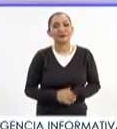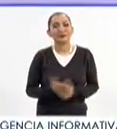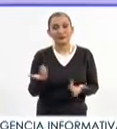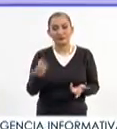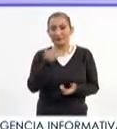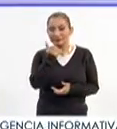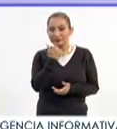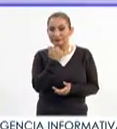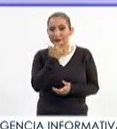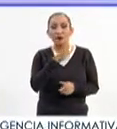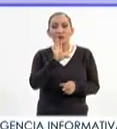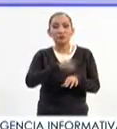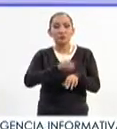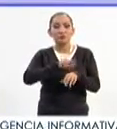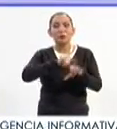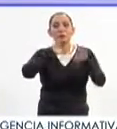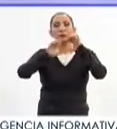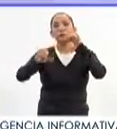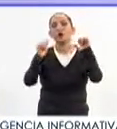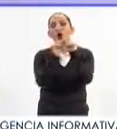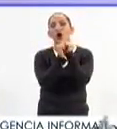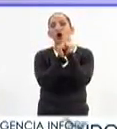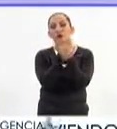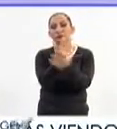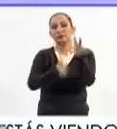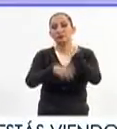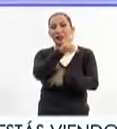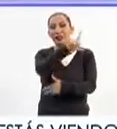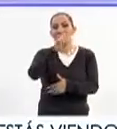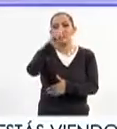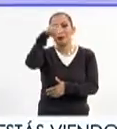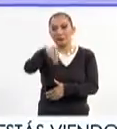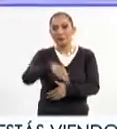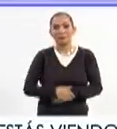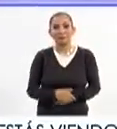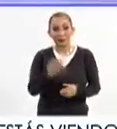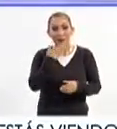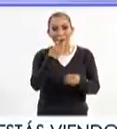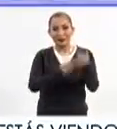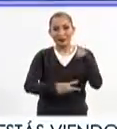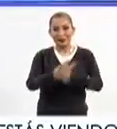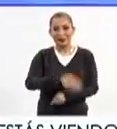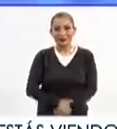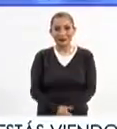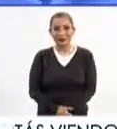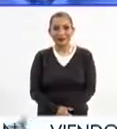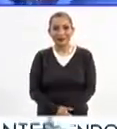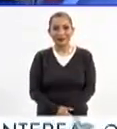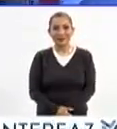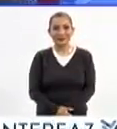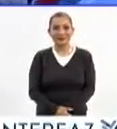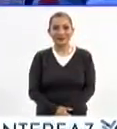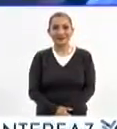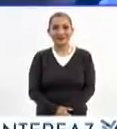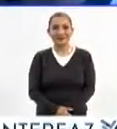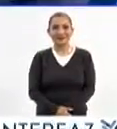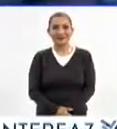Ella me permite comunicarme con ustedes también a través de la lengua de señas mexicana. Bienvenidos.